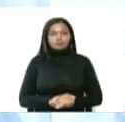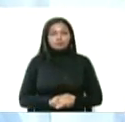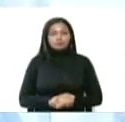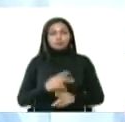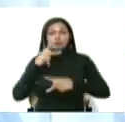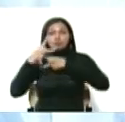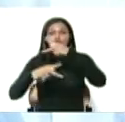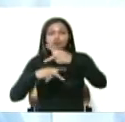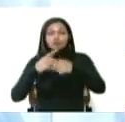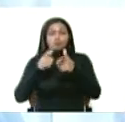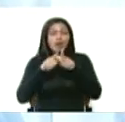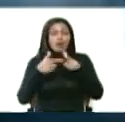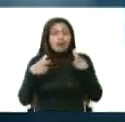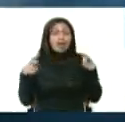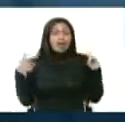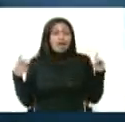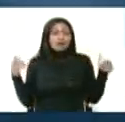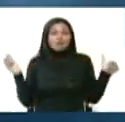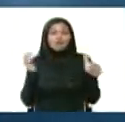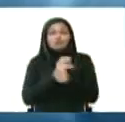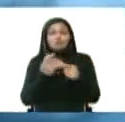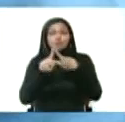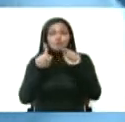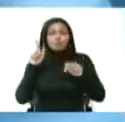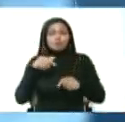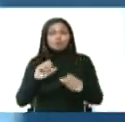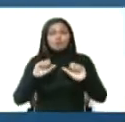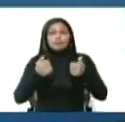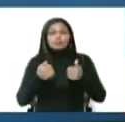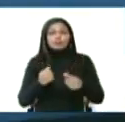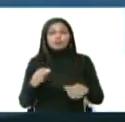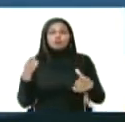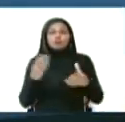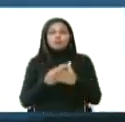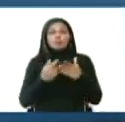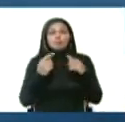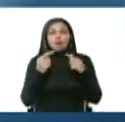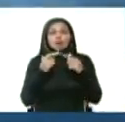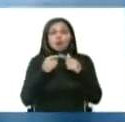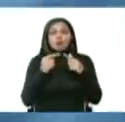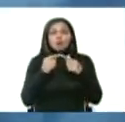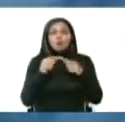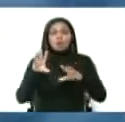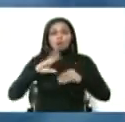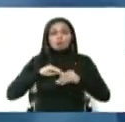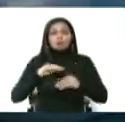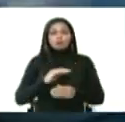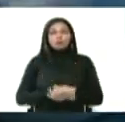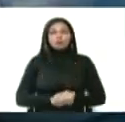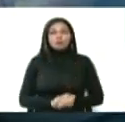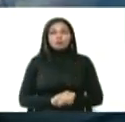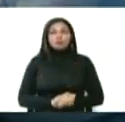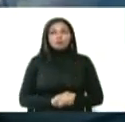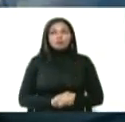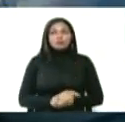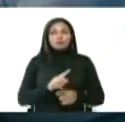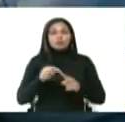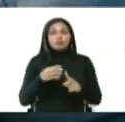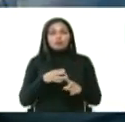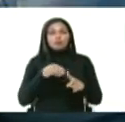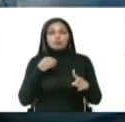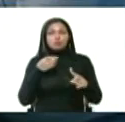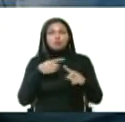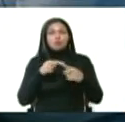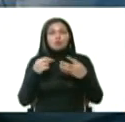el largo proceso de detección comienza con la toma de muestra, con la resección de la muestra, después con la extracción de los